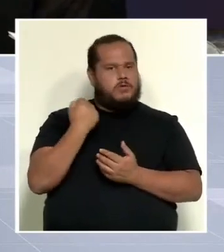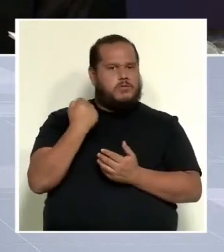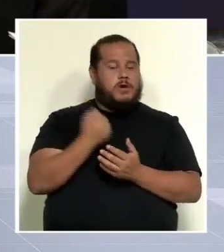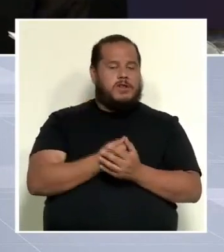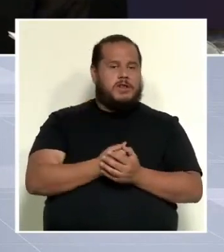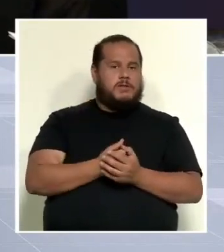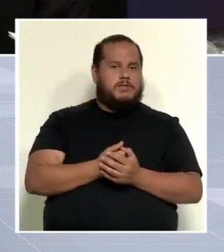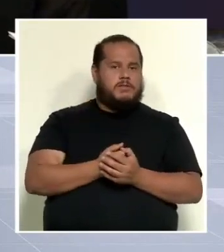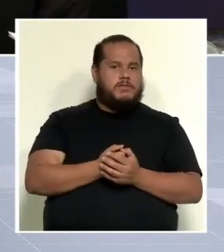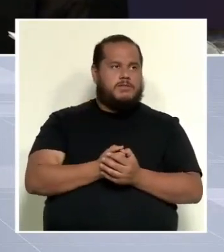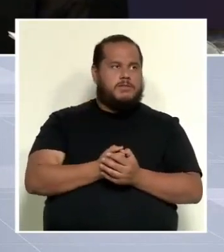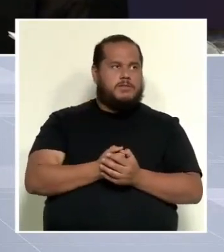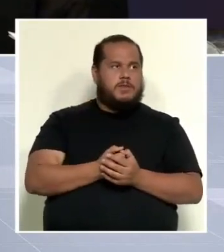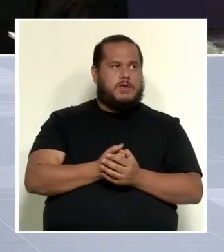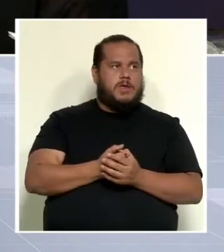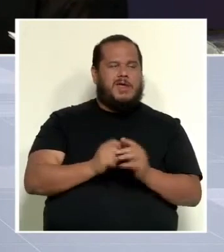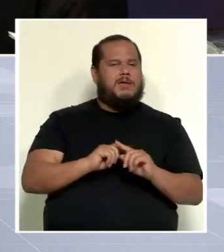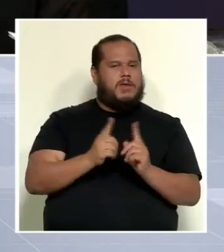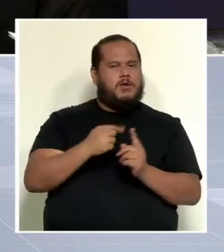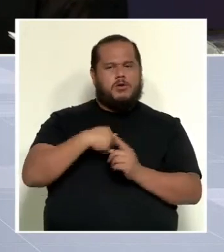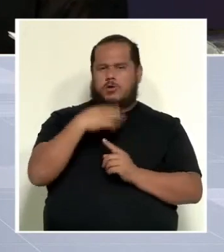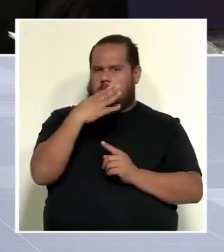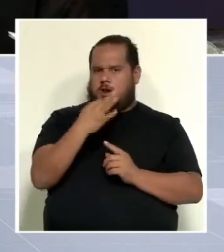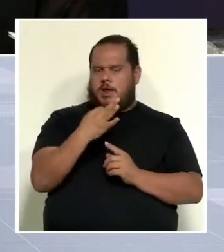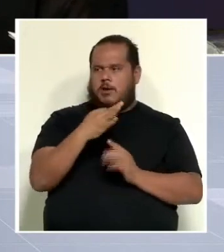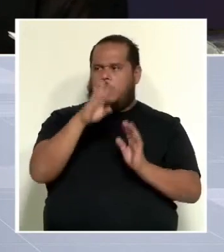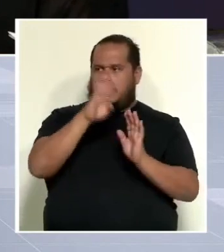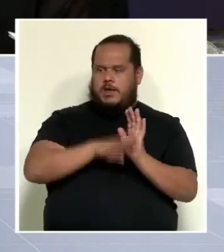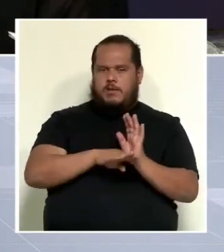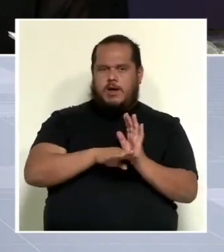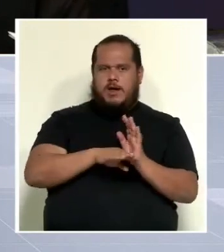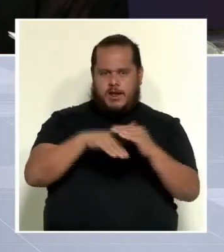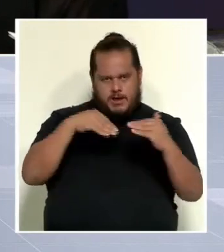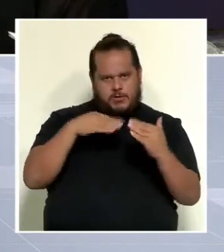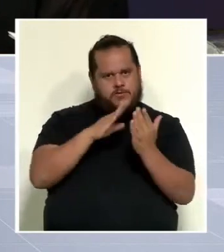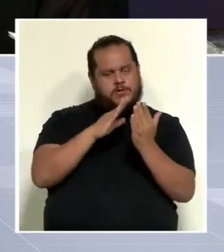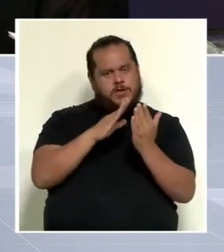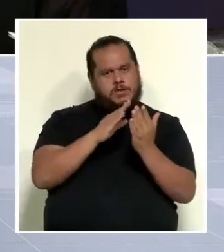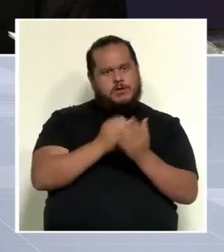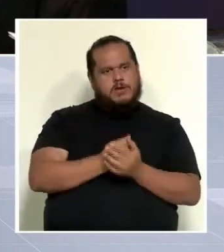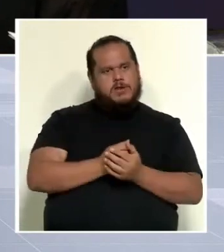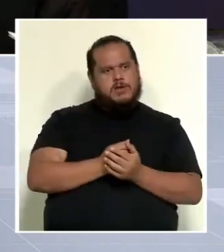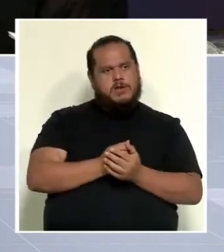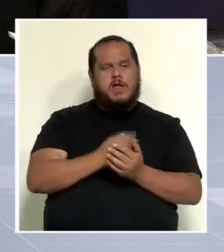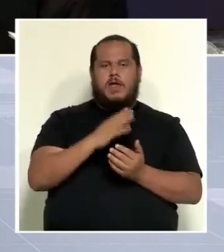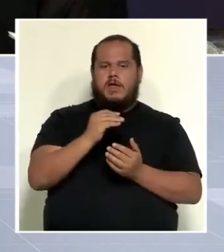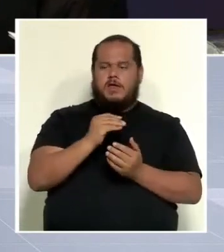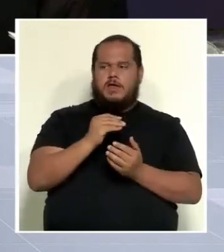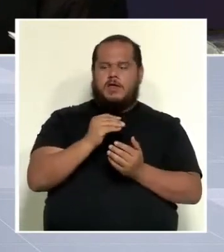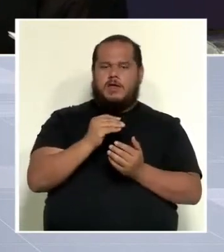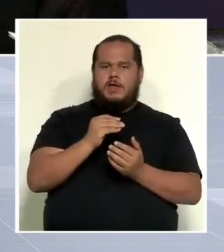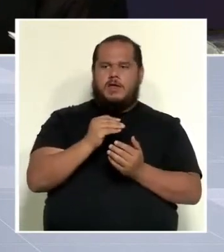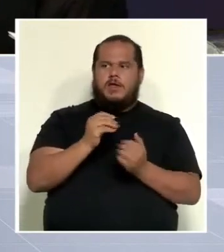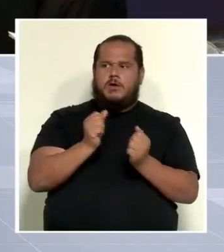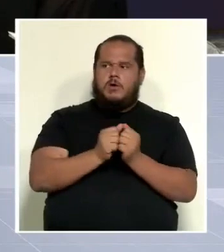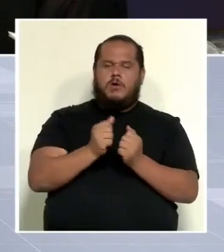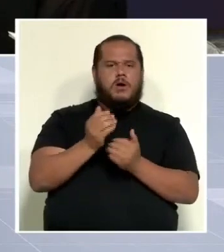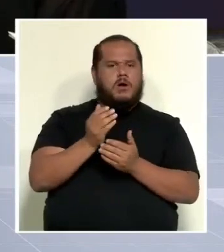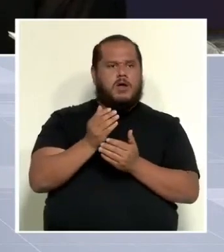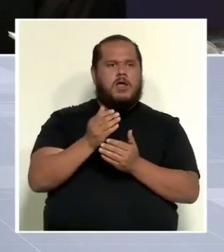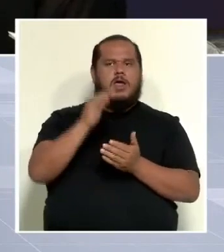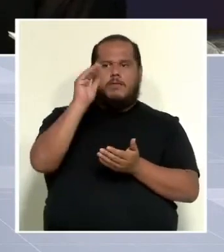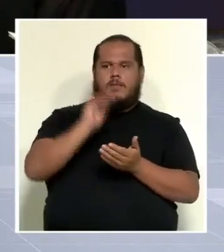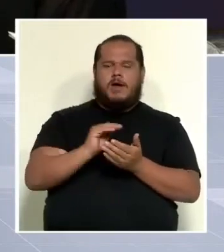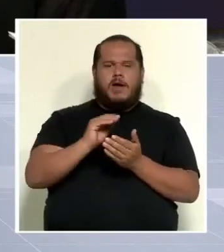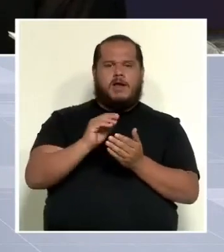y firme, pero creo que bajará confrontaciones y el tono, bajará el